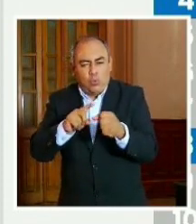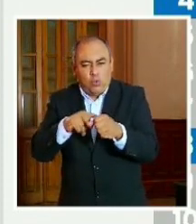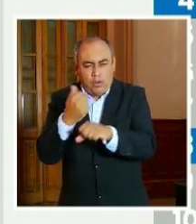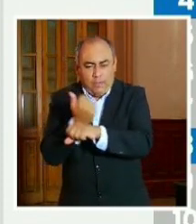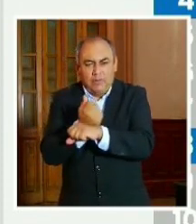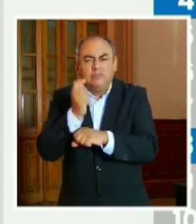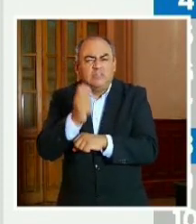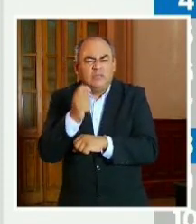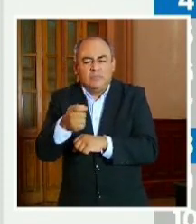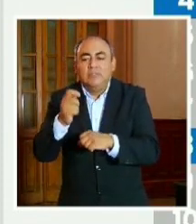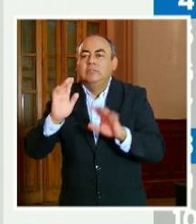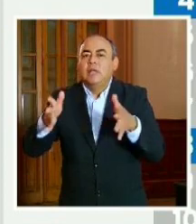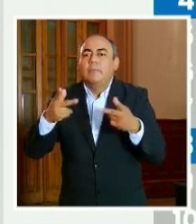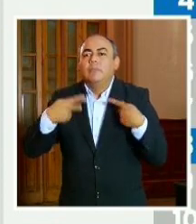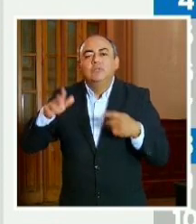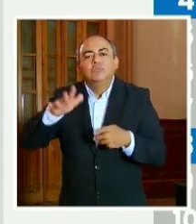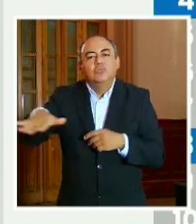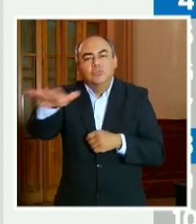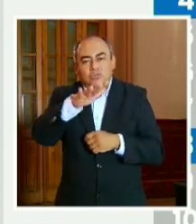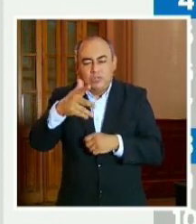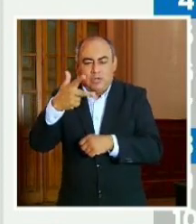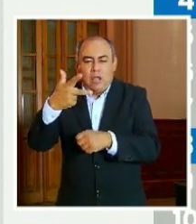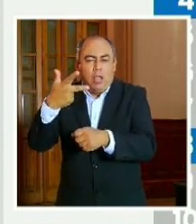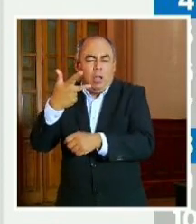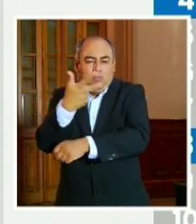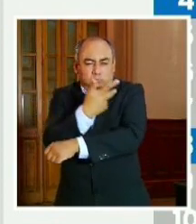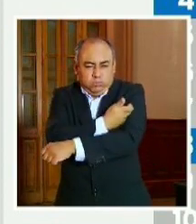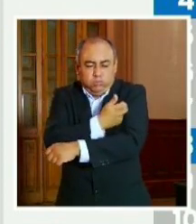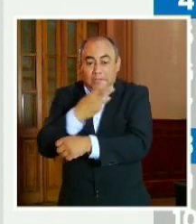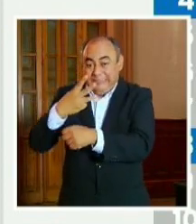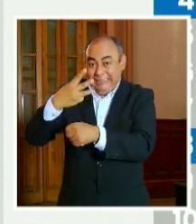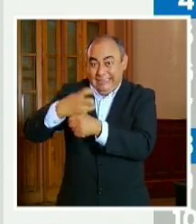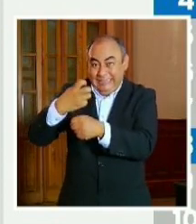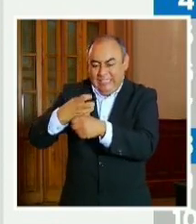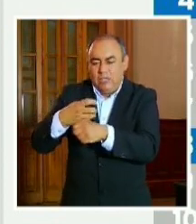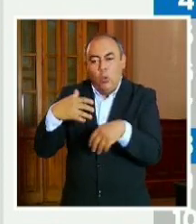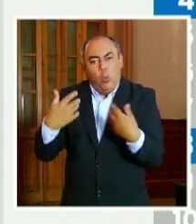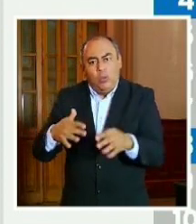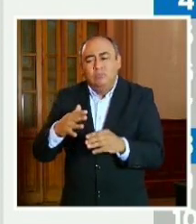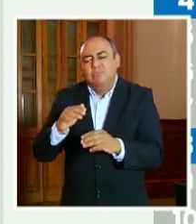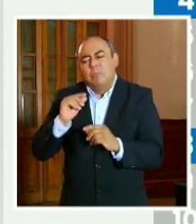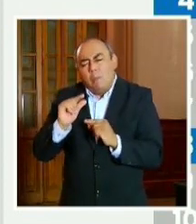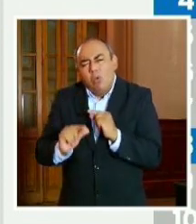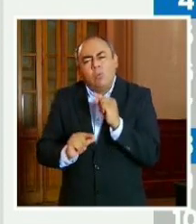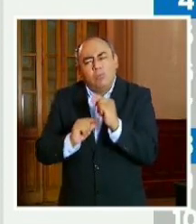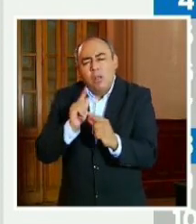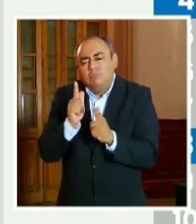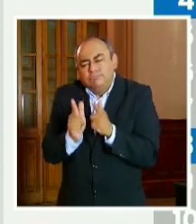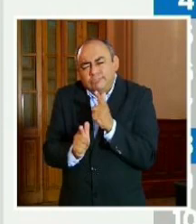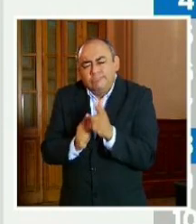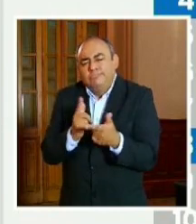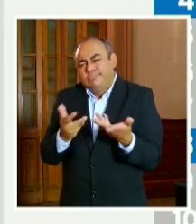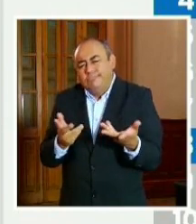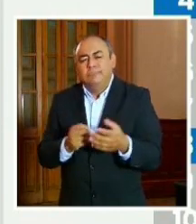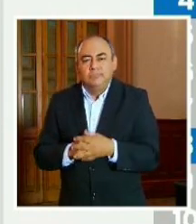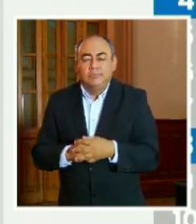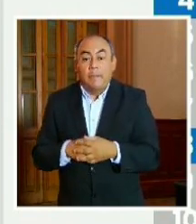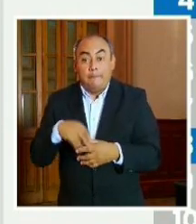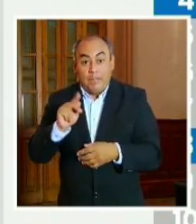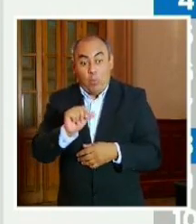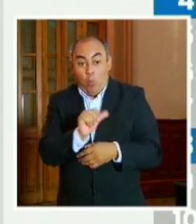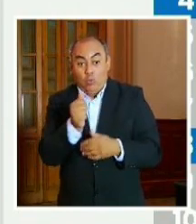de vacunación completo, que pues este es un poco más lento de ir subiendo. Pero el resto de los indicadores, es decir,